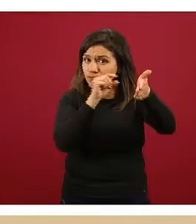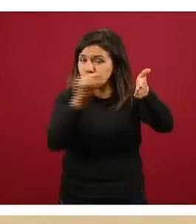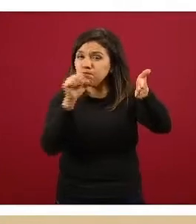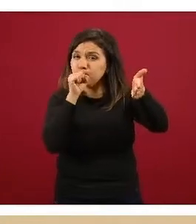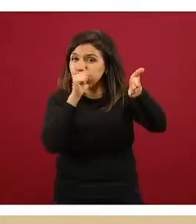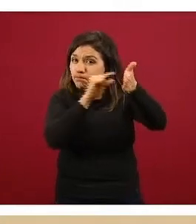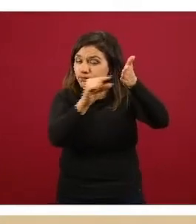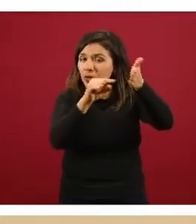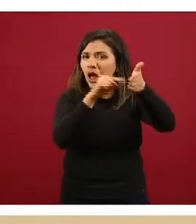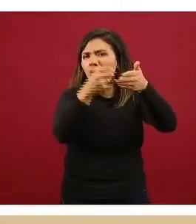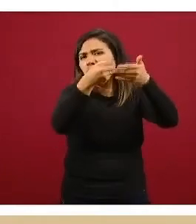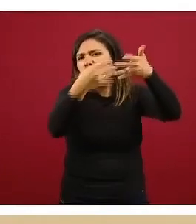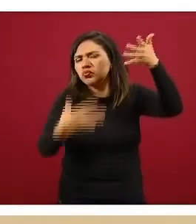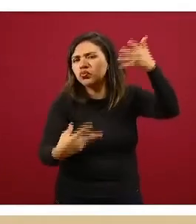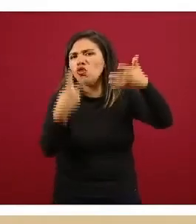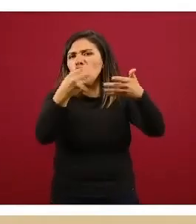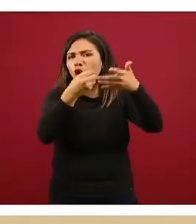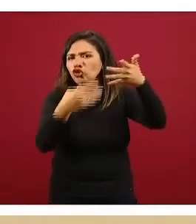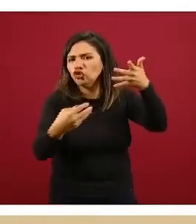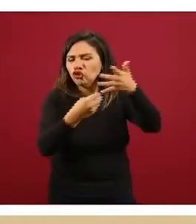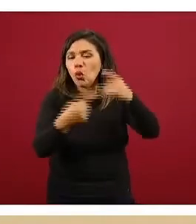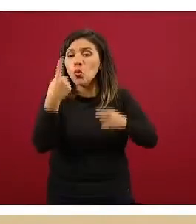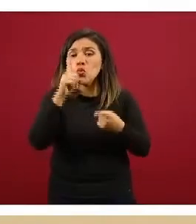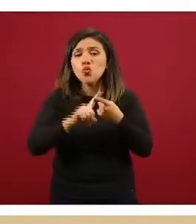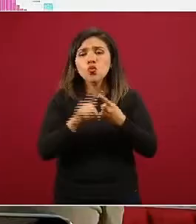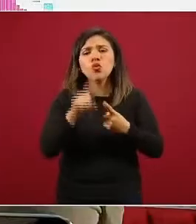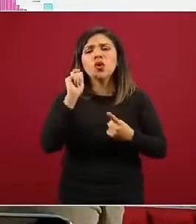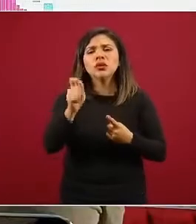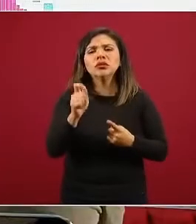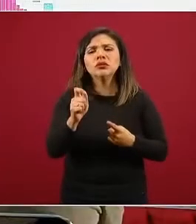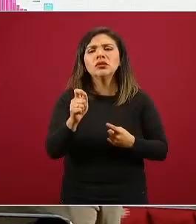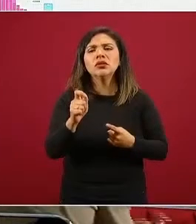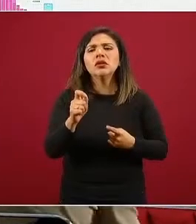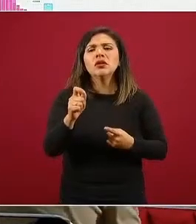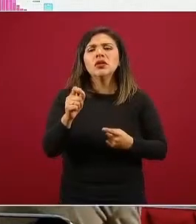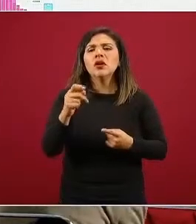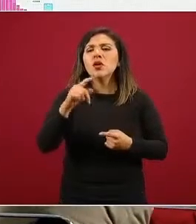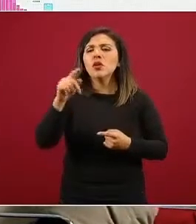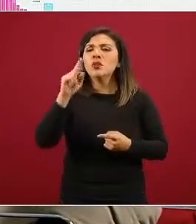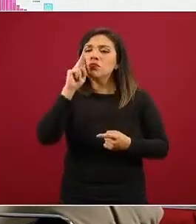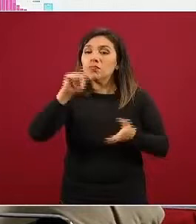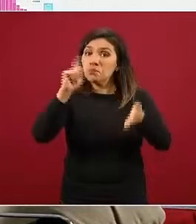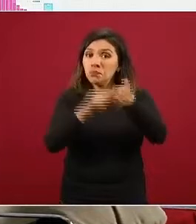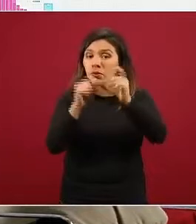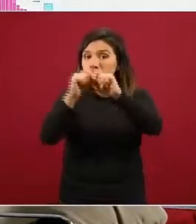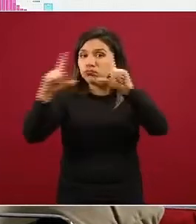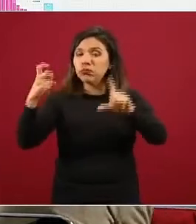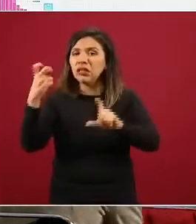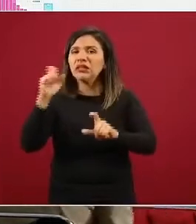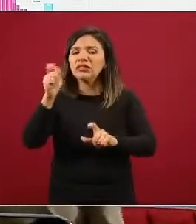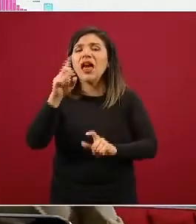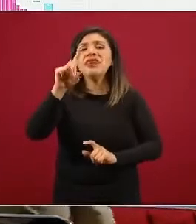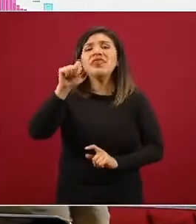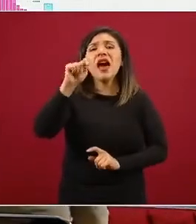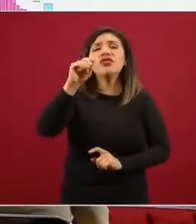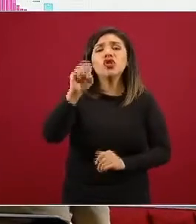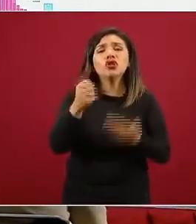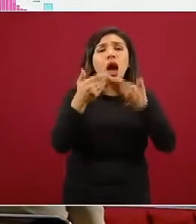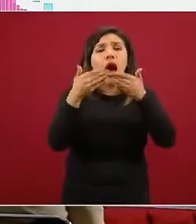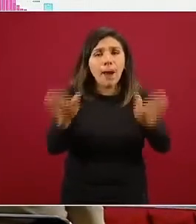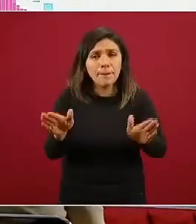ese menú, se despliegan dos submenús. Uno de ellos nos trae a este sitio, que es el de datos